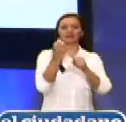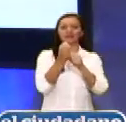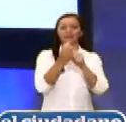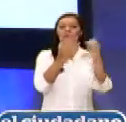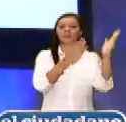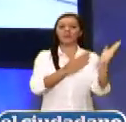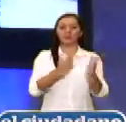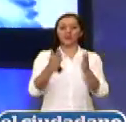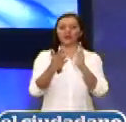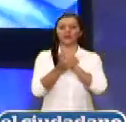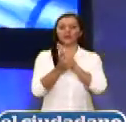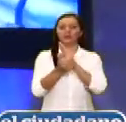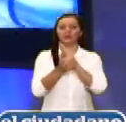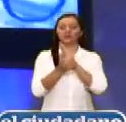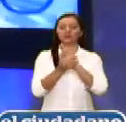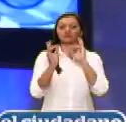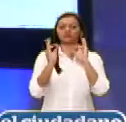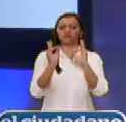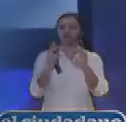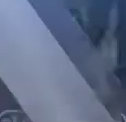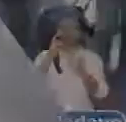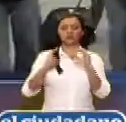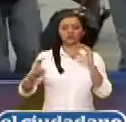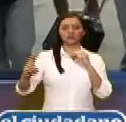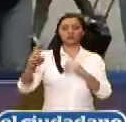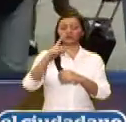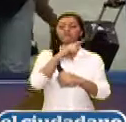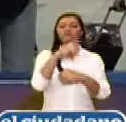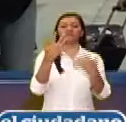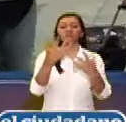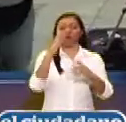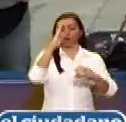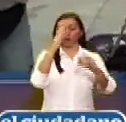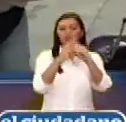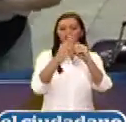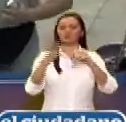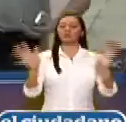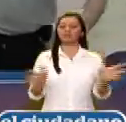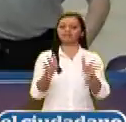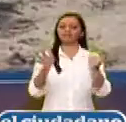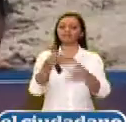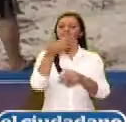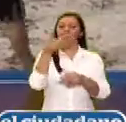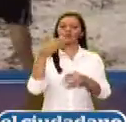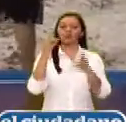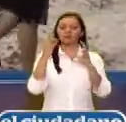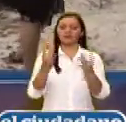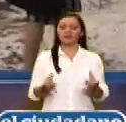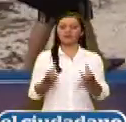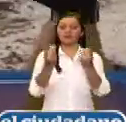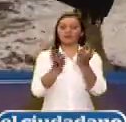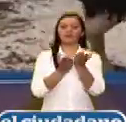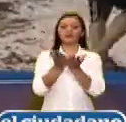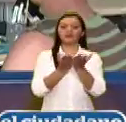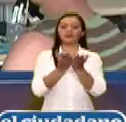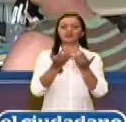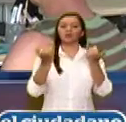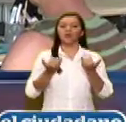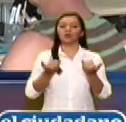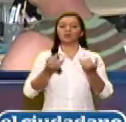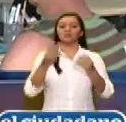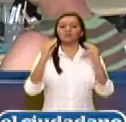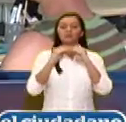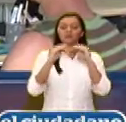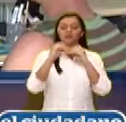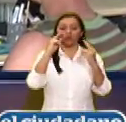nacional de capacitación para la excelencia turística con la finalidad de motivar el mejoramiento en la calidad del servicio y actualizar los